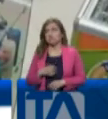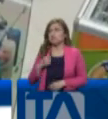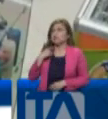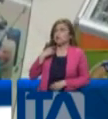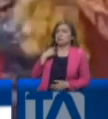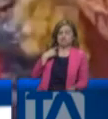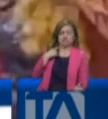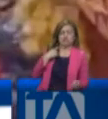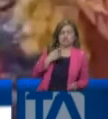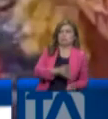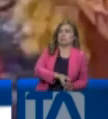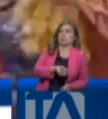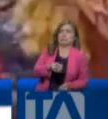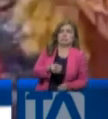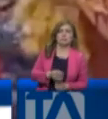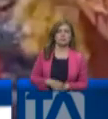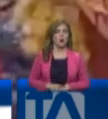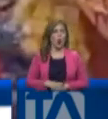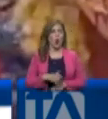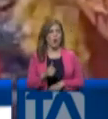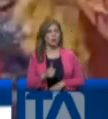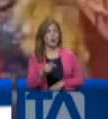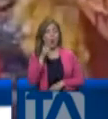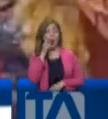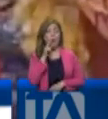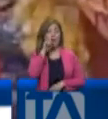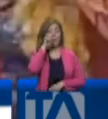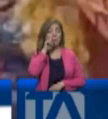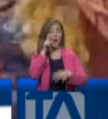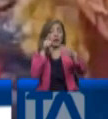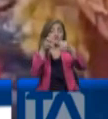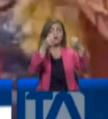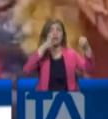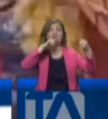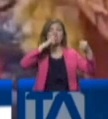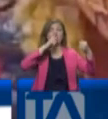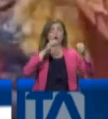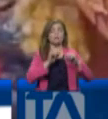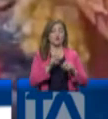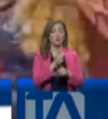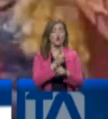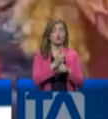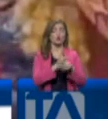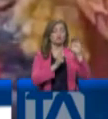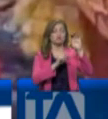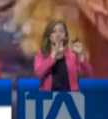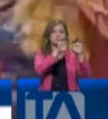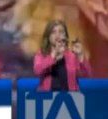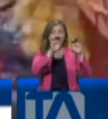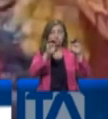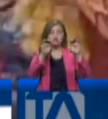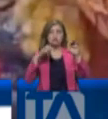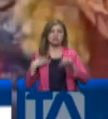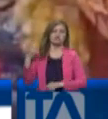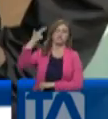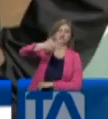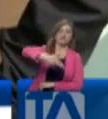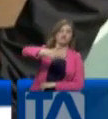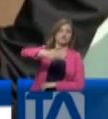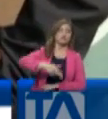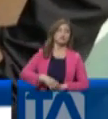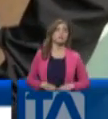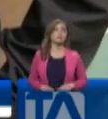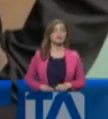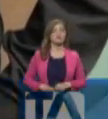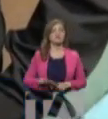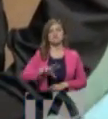dinero de la caja, mientras que el otro toma a un segundo empleado quien ordenaba los productos en el refrigerador y también le apunta con un arma. Nos